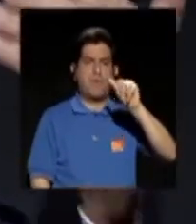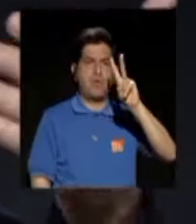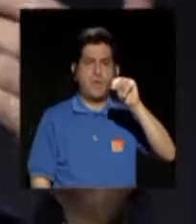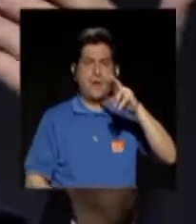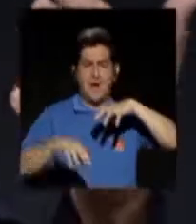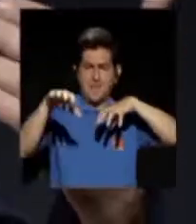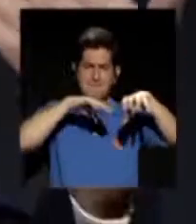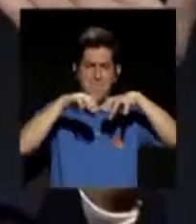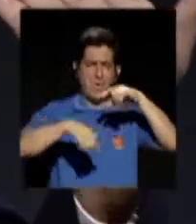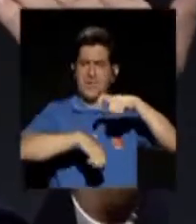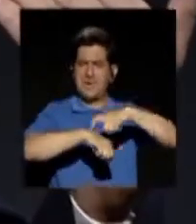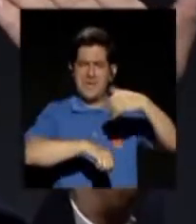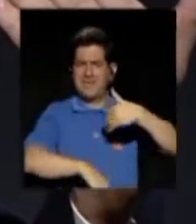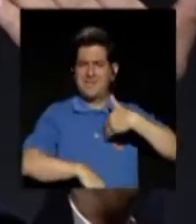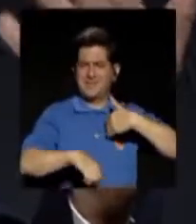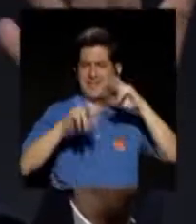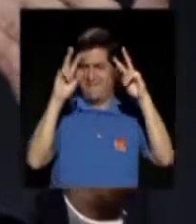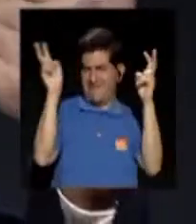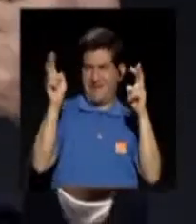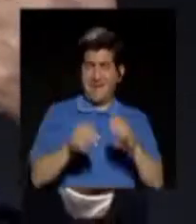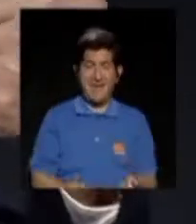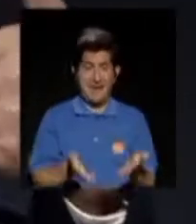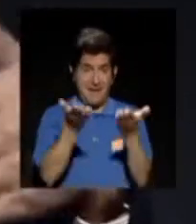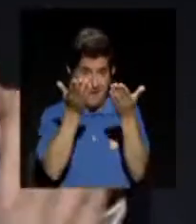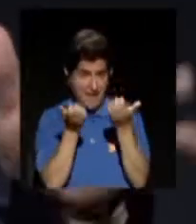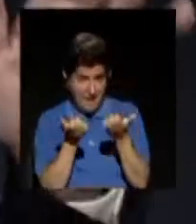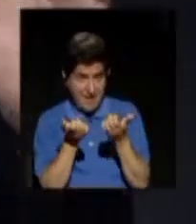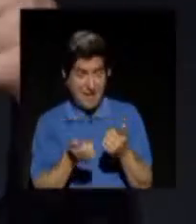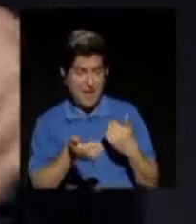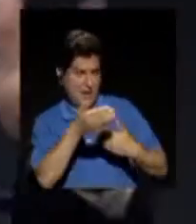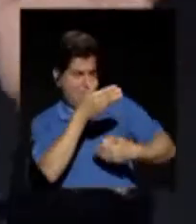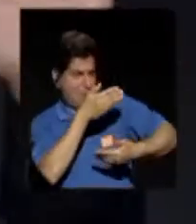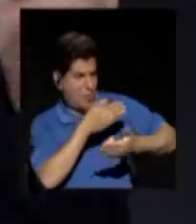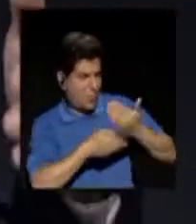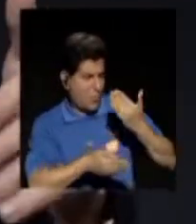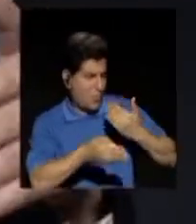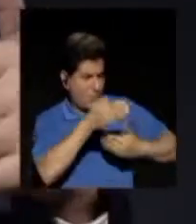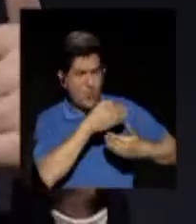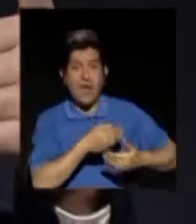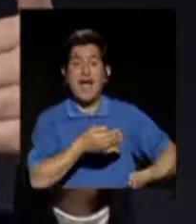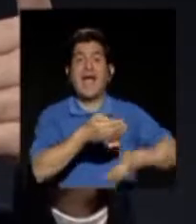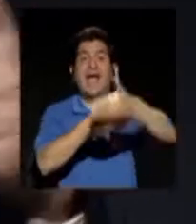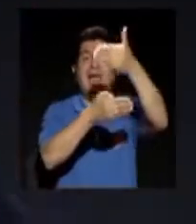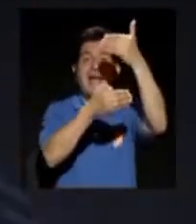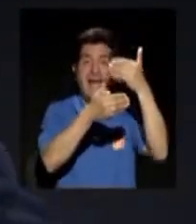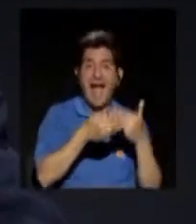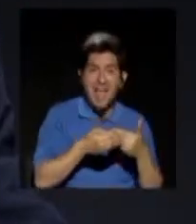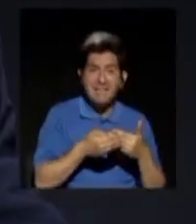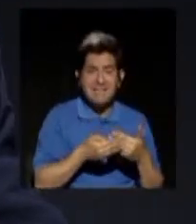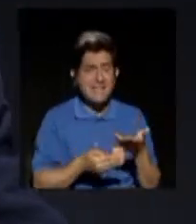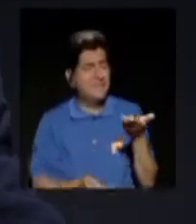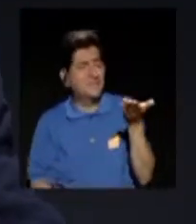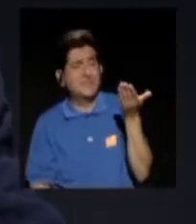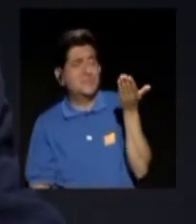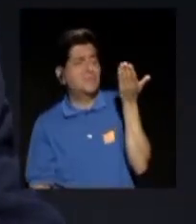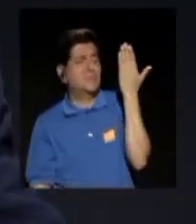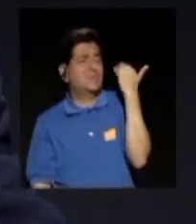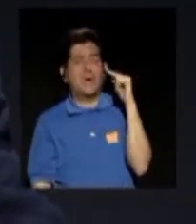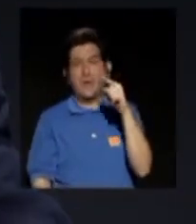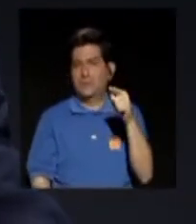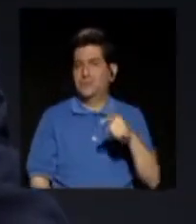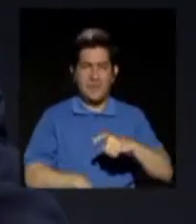quiere hacer ese viaje a los años antes de los que, muy lejanos de su